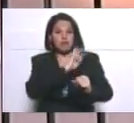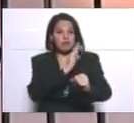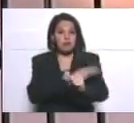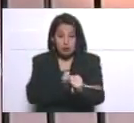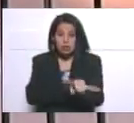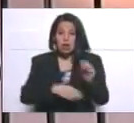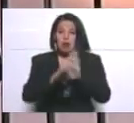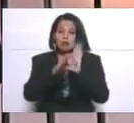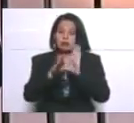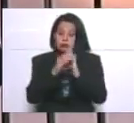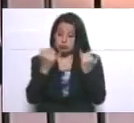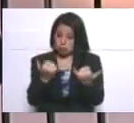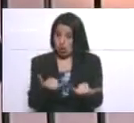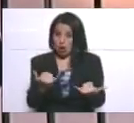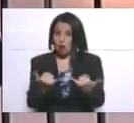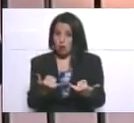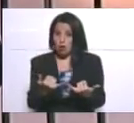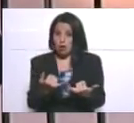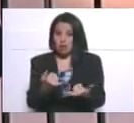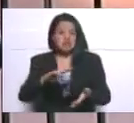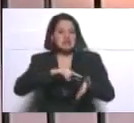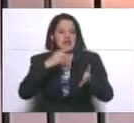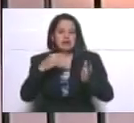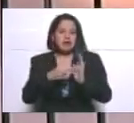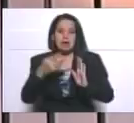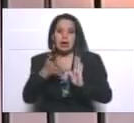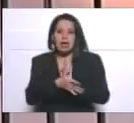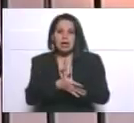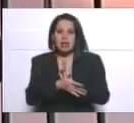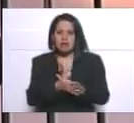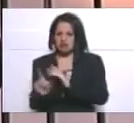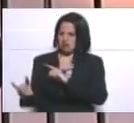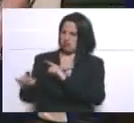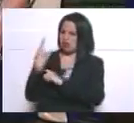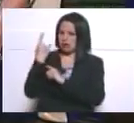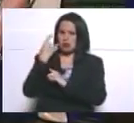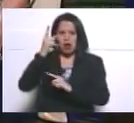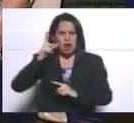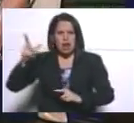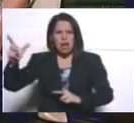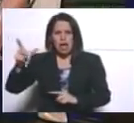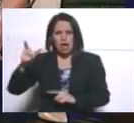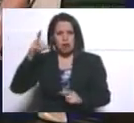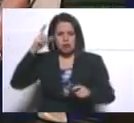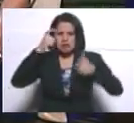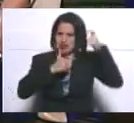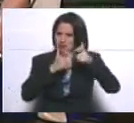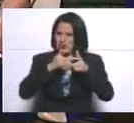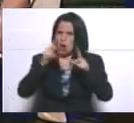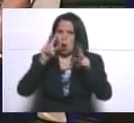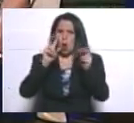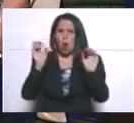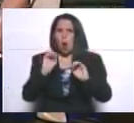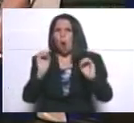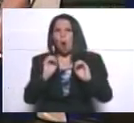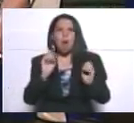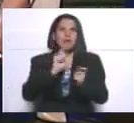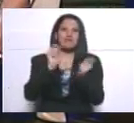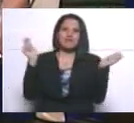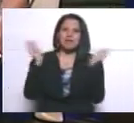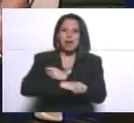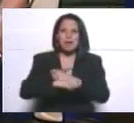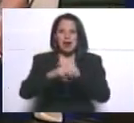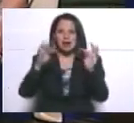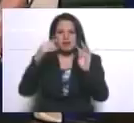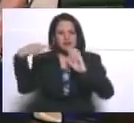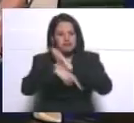vigente, pero que eso no significa que vamos a traicionar el legado ni que vamos a modificar principios fundamentales, como algunos dicen,